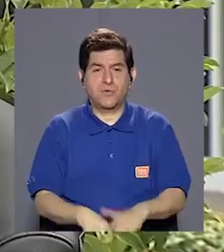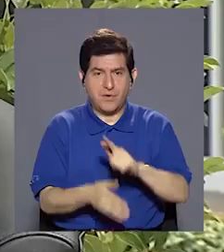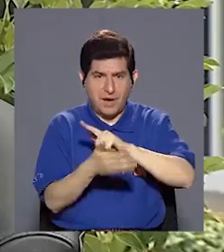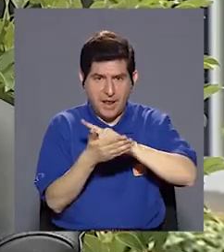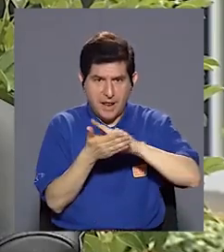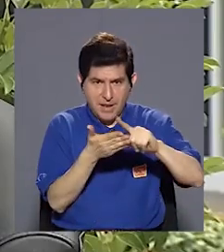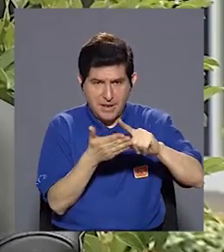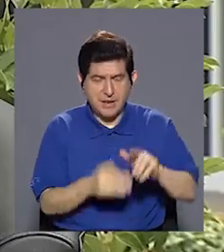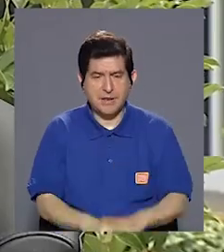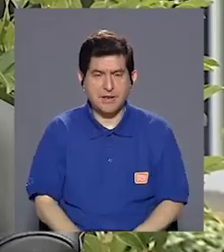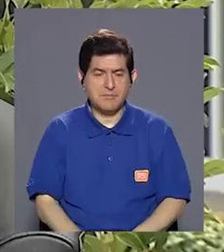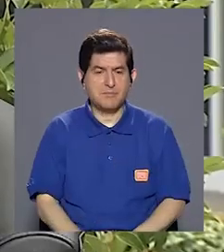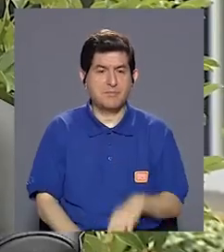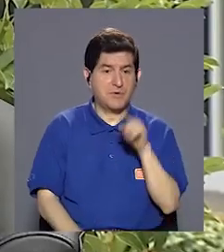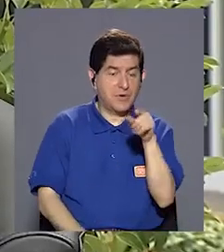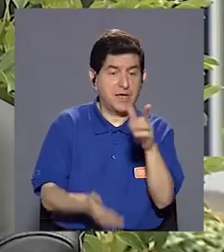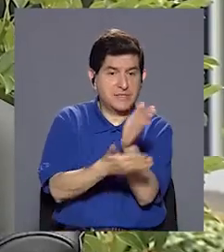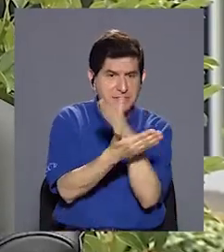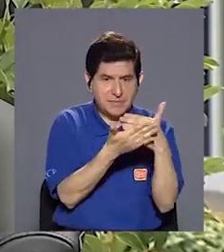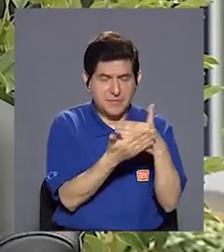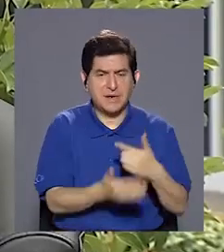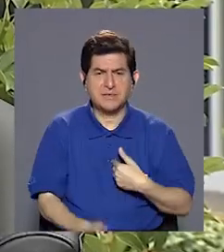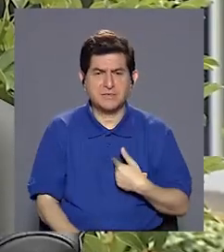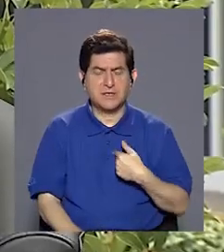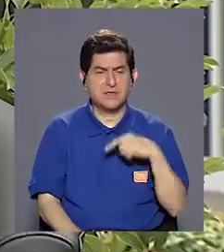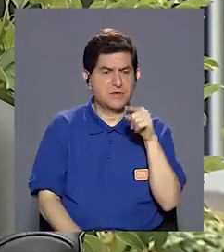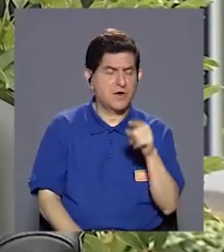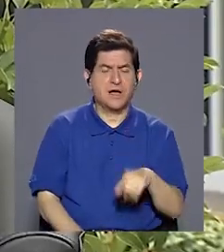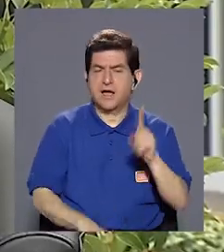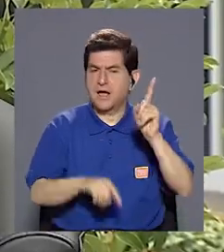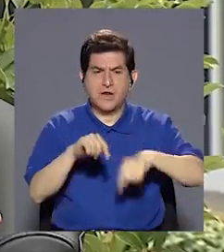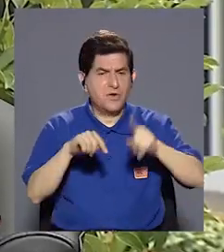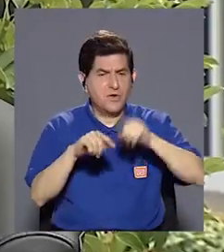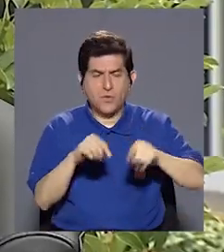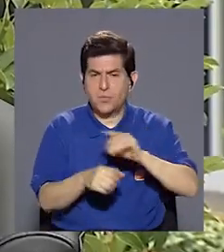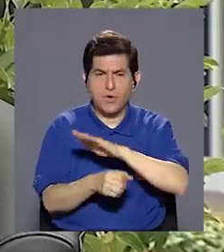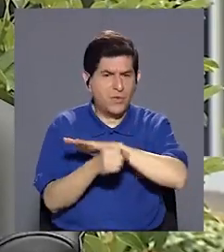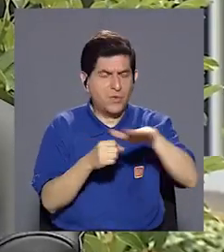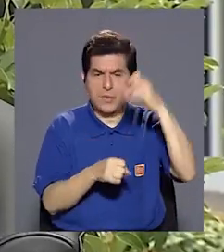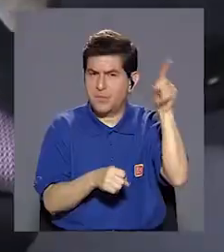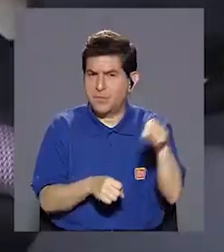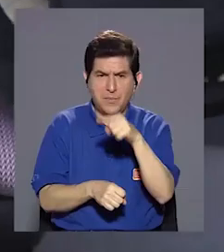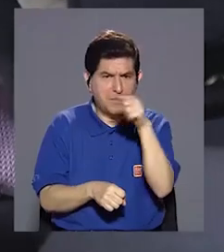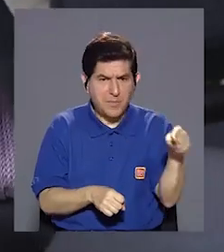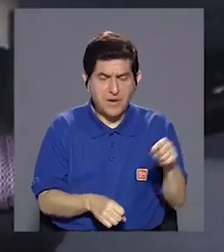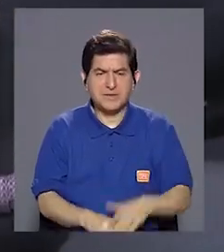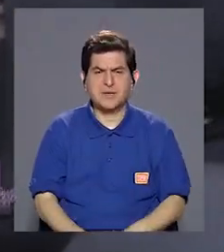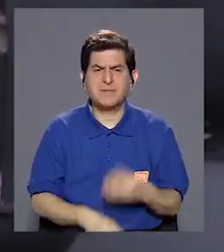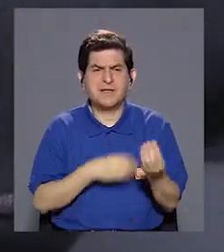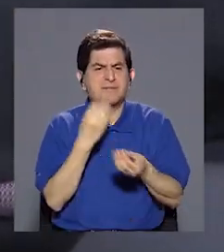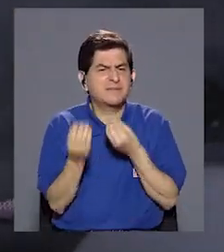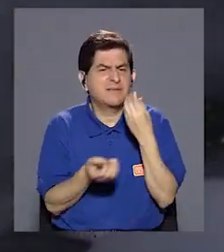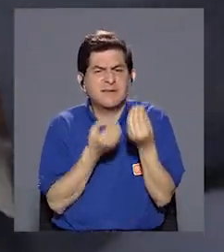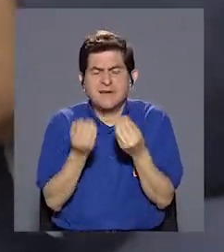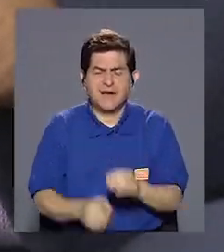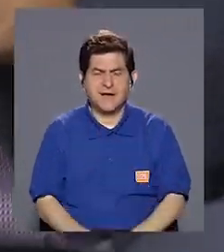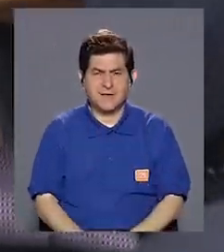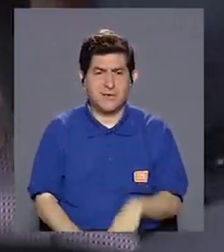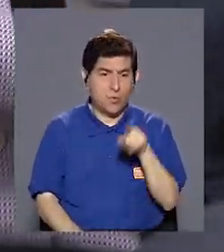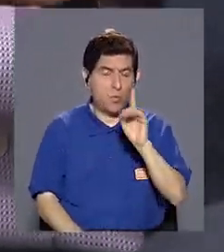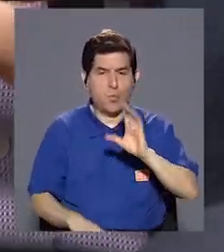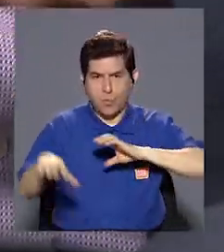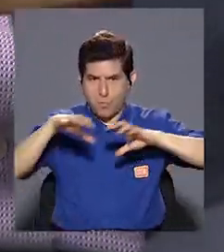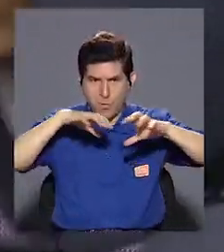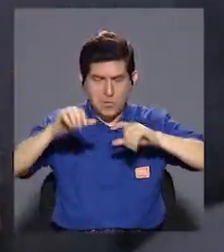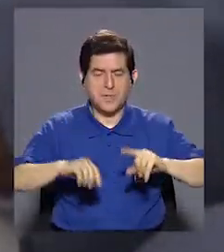lavar esta parte de aquí, porque cuando lo estaba haciendo acá, este dedo no puede totalmente eliminar. Entonces, yo para hacer esto, lo que hago es que hago